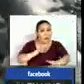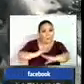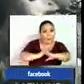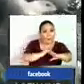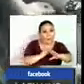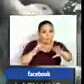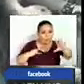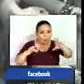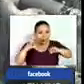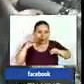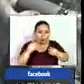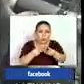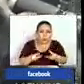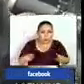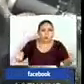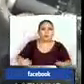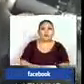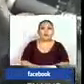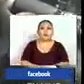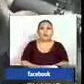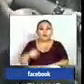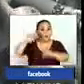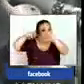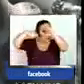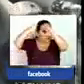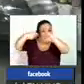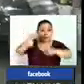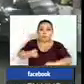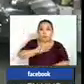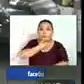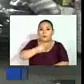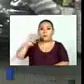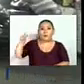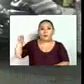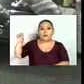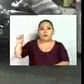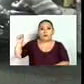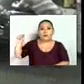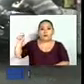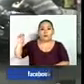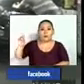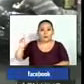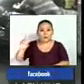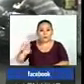contagio en estos negocios. Imágenes y reporte de Néstor Hernández, Noticiero Hechos.